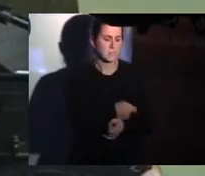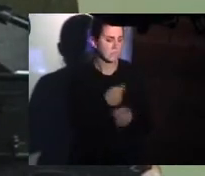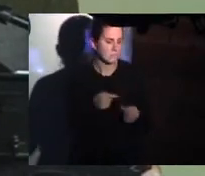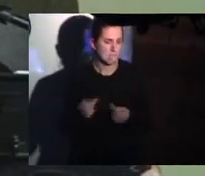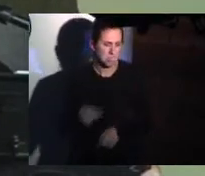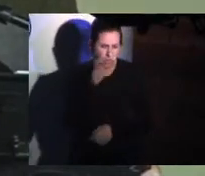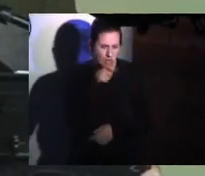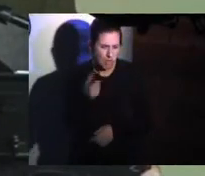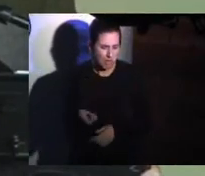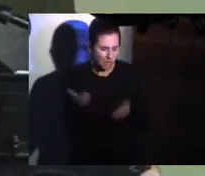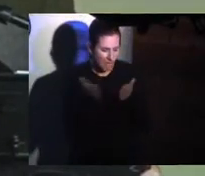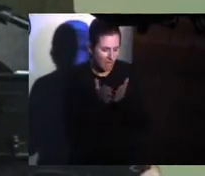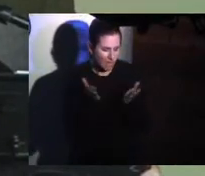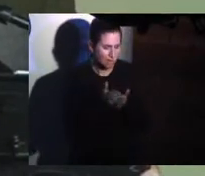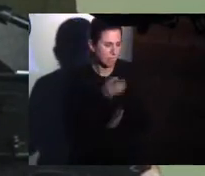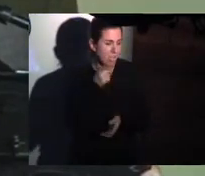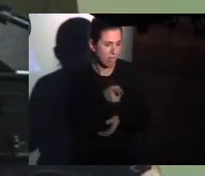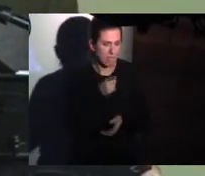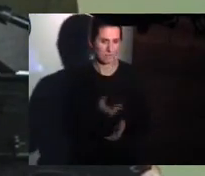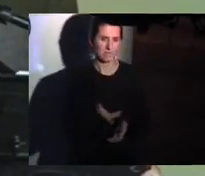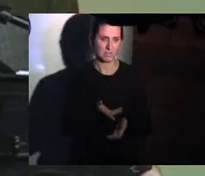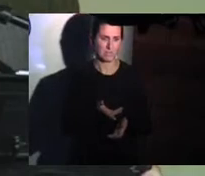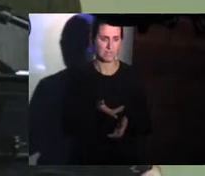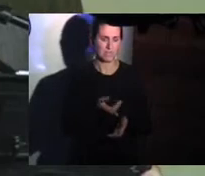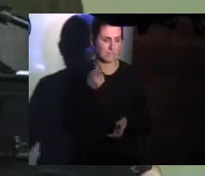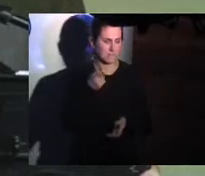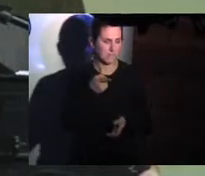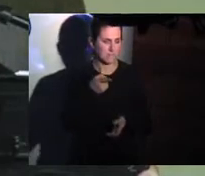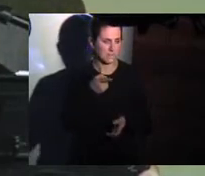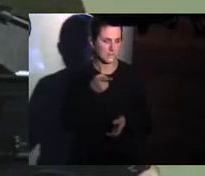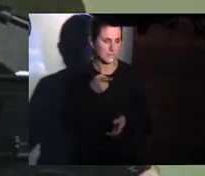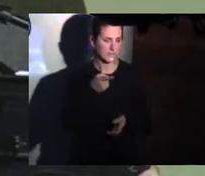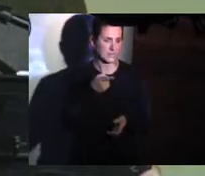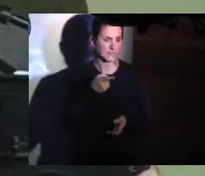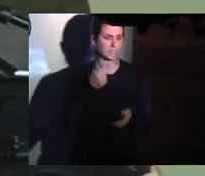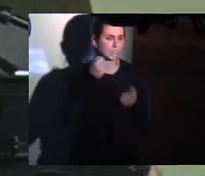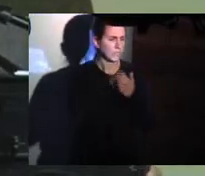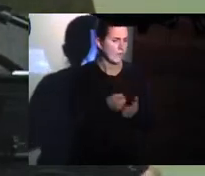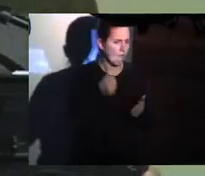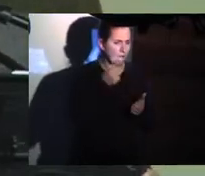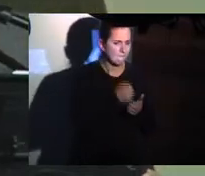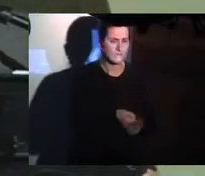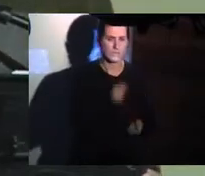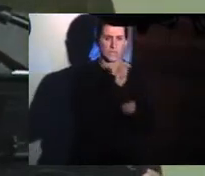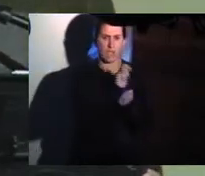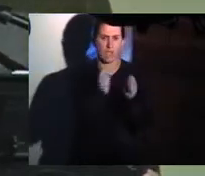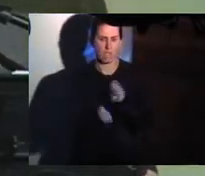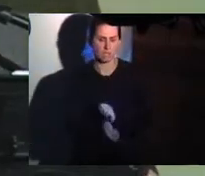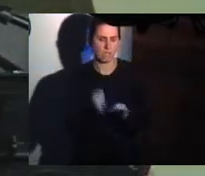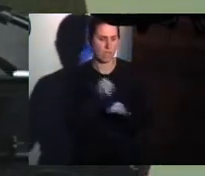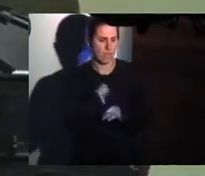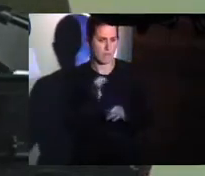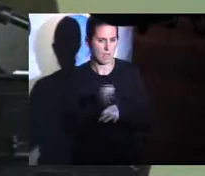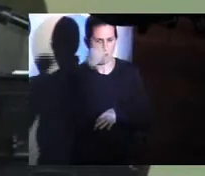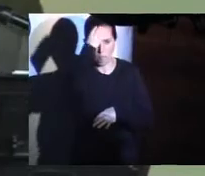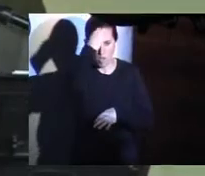cortaderas. Y ella hizo un esfuerzo territorial de trasladarlas en el territorio a un lugar para mejorarle la calidad de vida y darle igualdad de